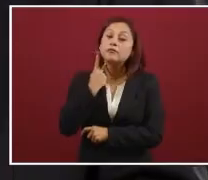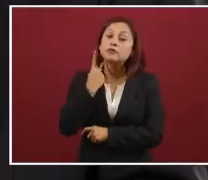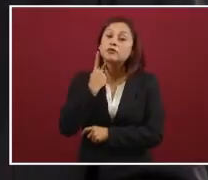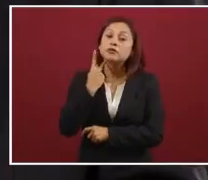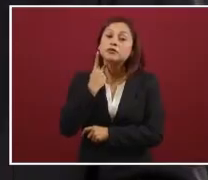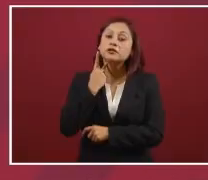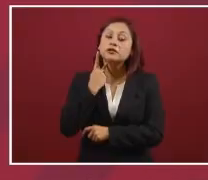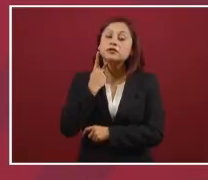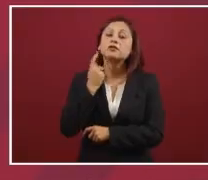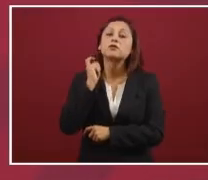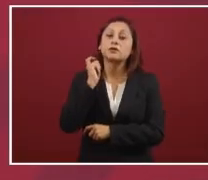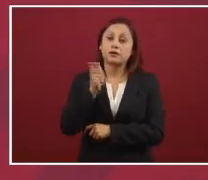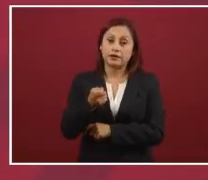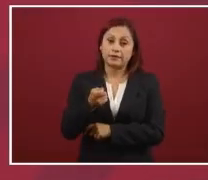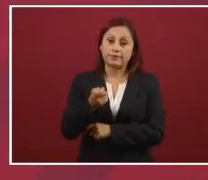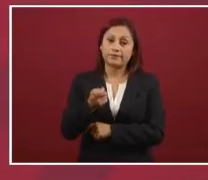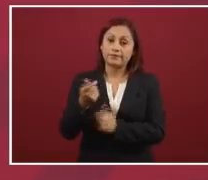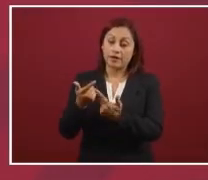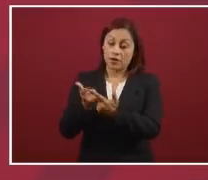nuestros adversarios, ¿no?,